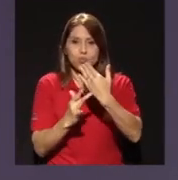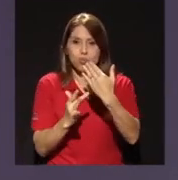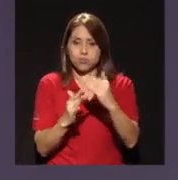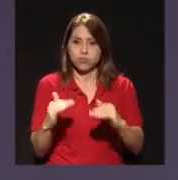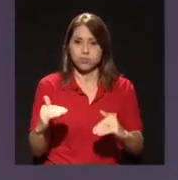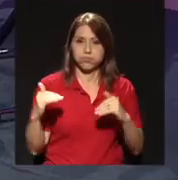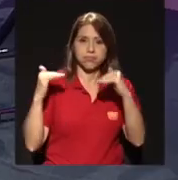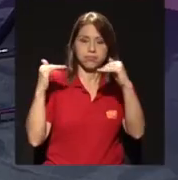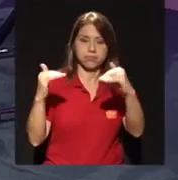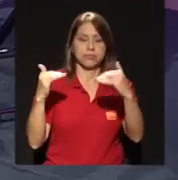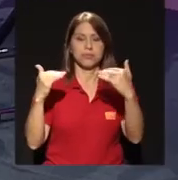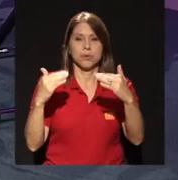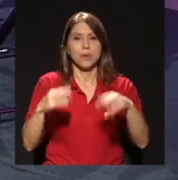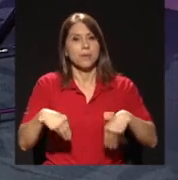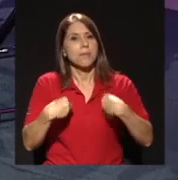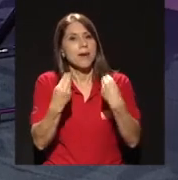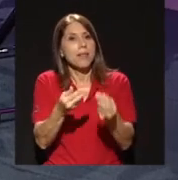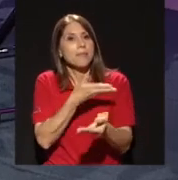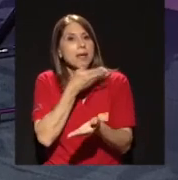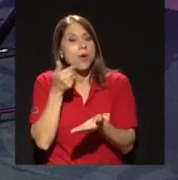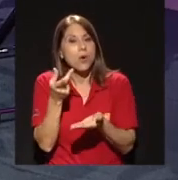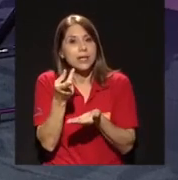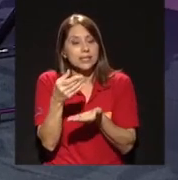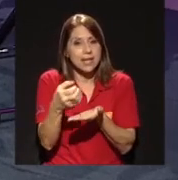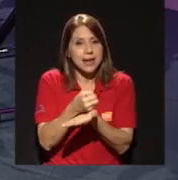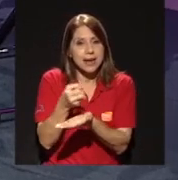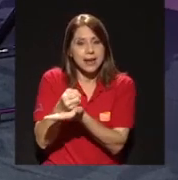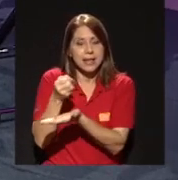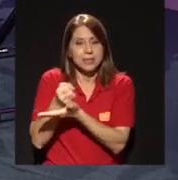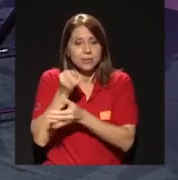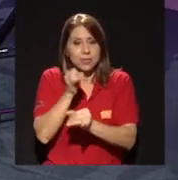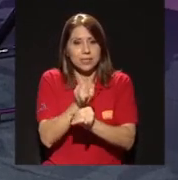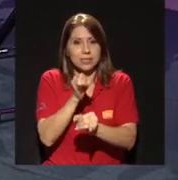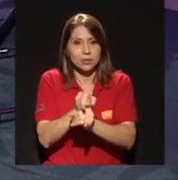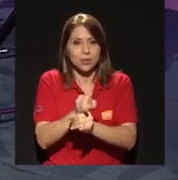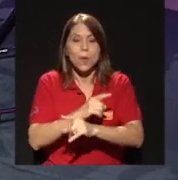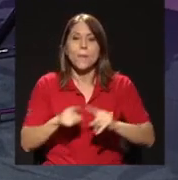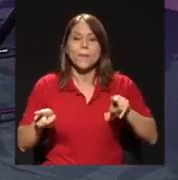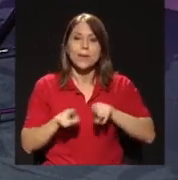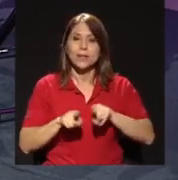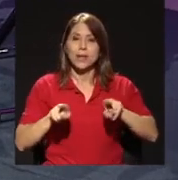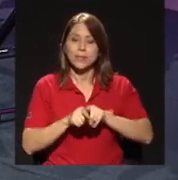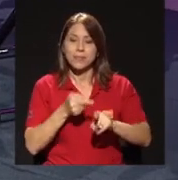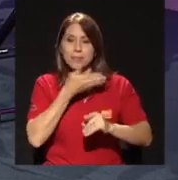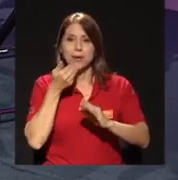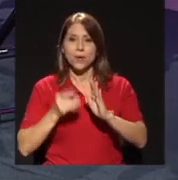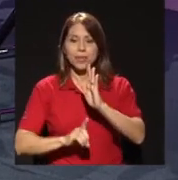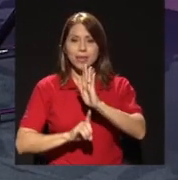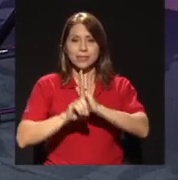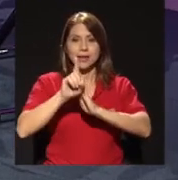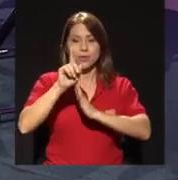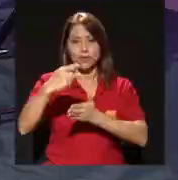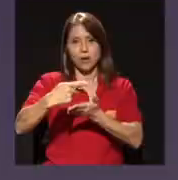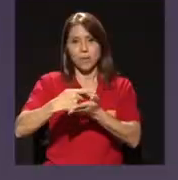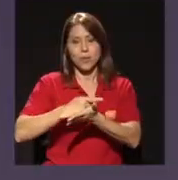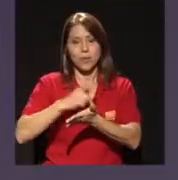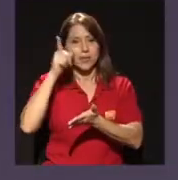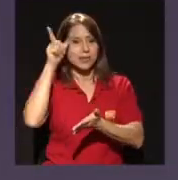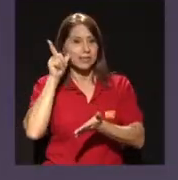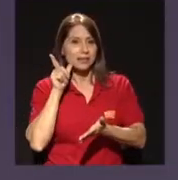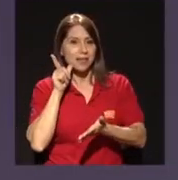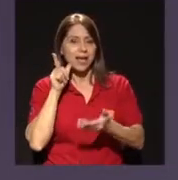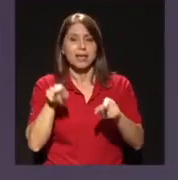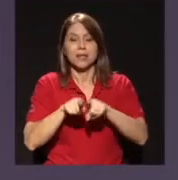y que le va a dar mejores ingresos a la institución, pero también un mejor desarrollo a la provincia y mejores servicios a